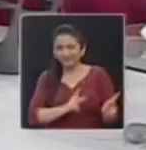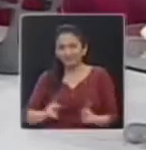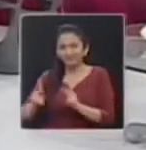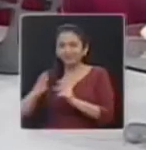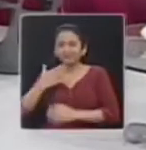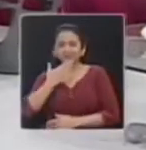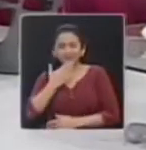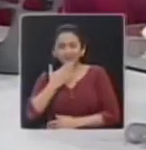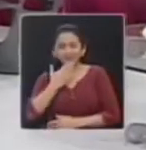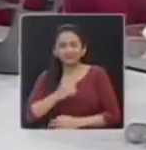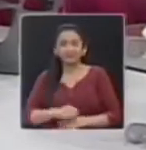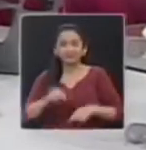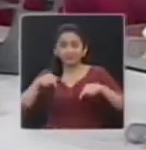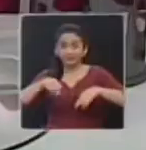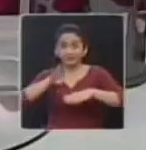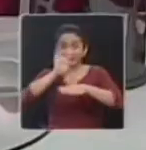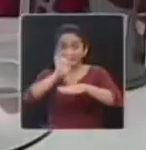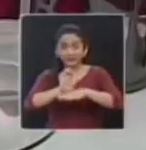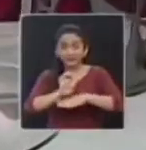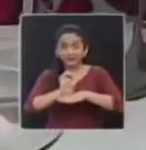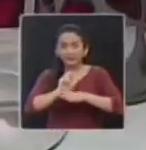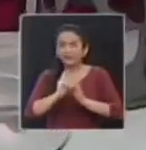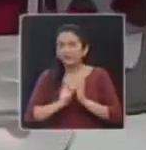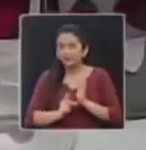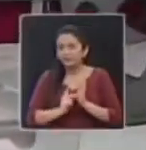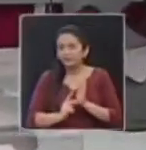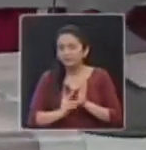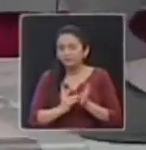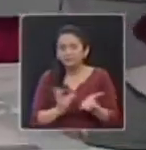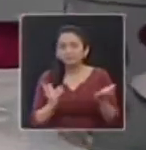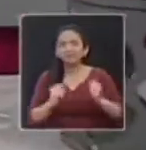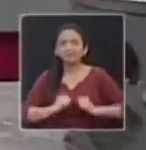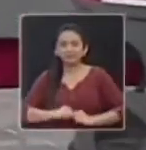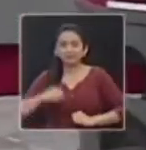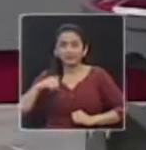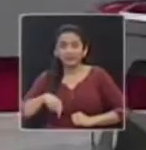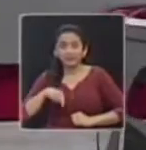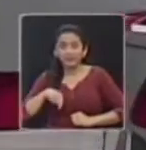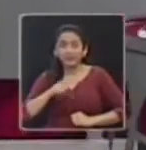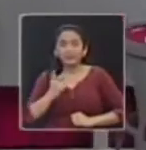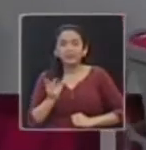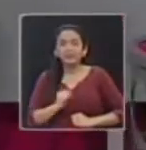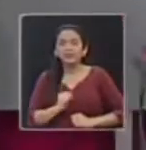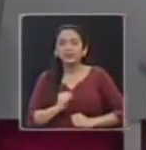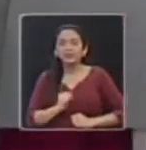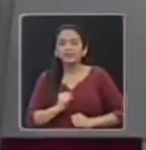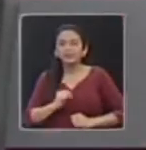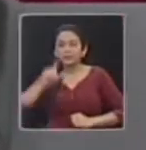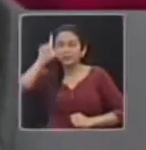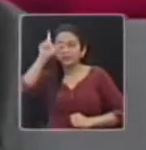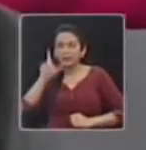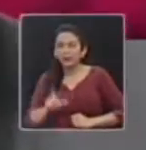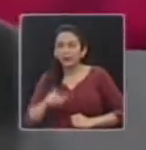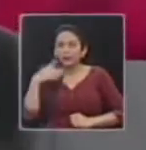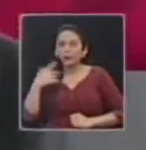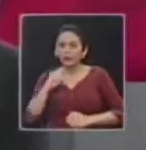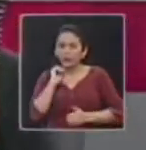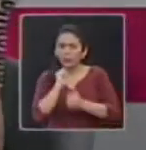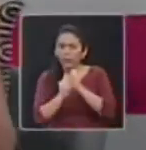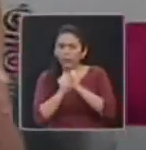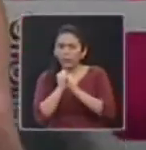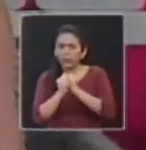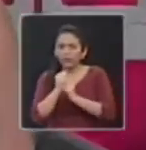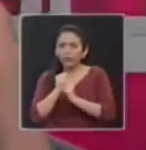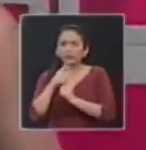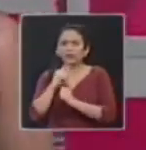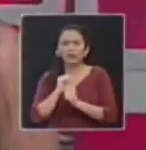Les comento que nuestro país continúa cosechando éxitos y en esta ocasión el tricampeón ecuatoriano de baristas viajará a Holanda